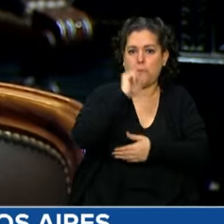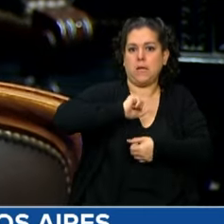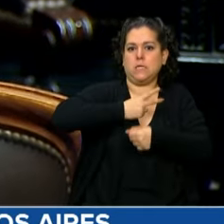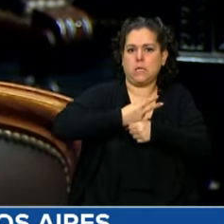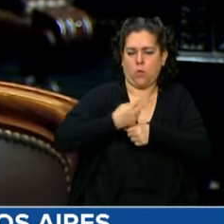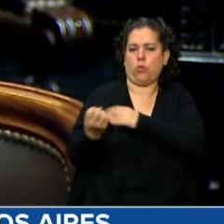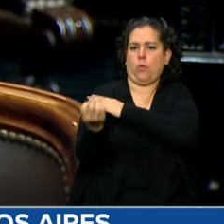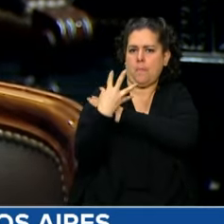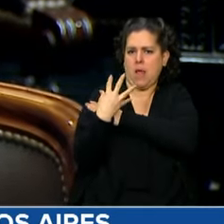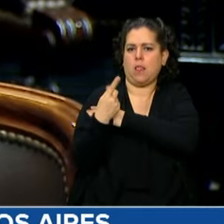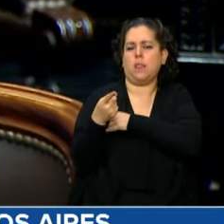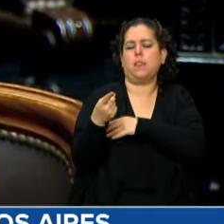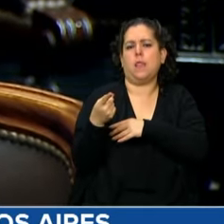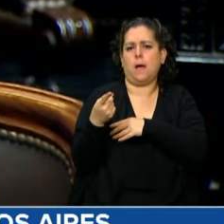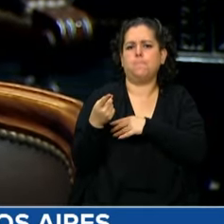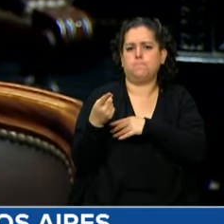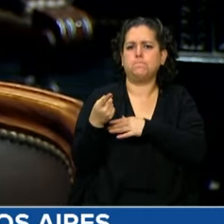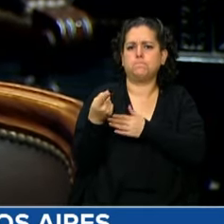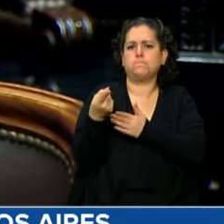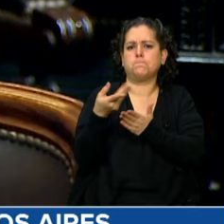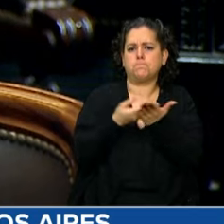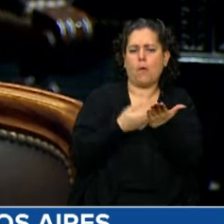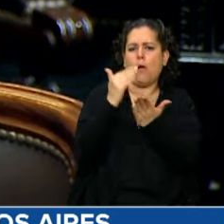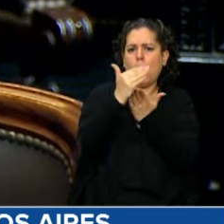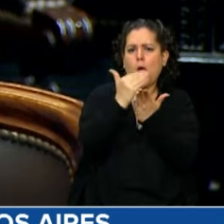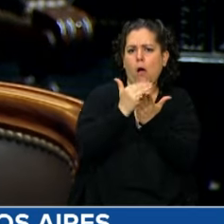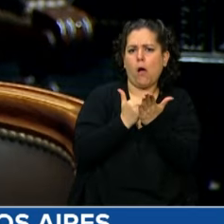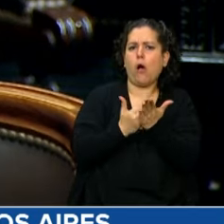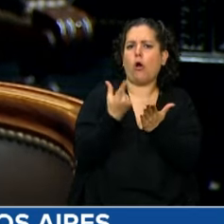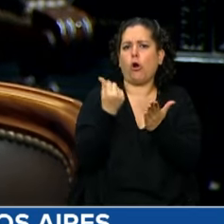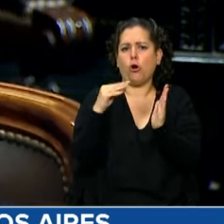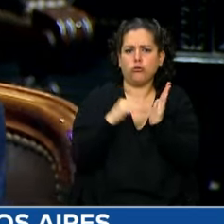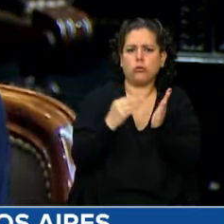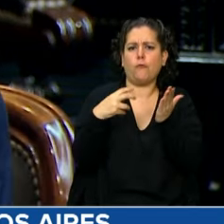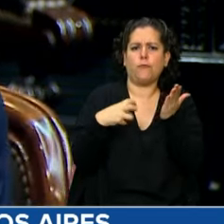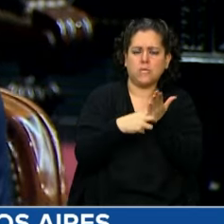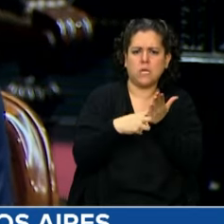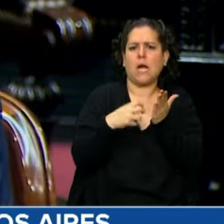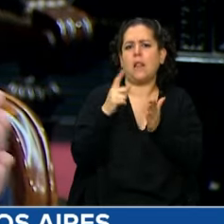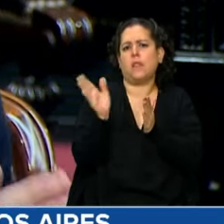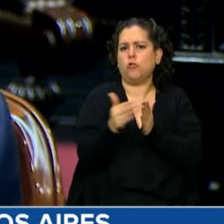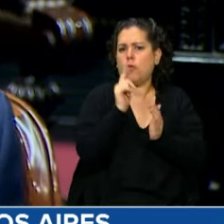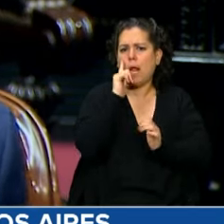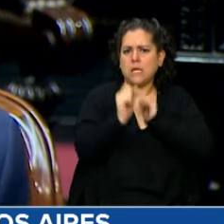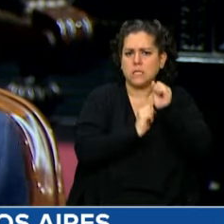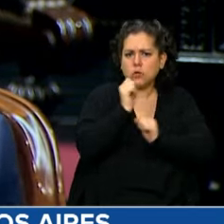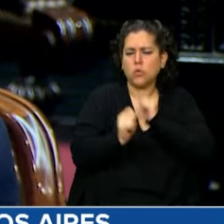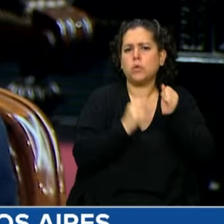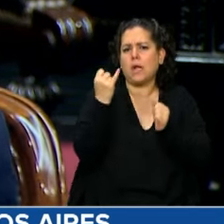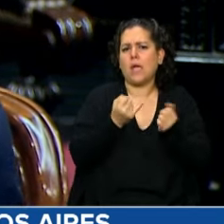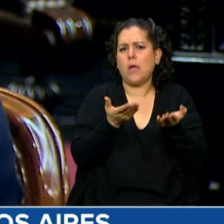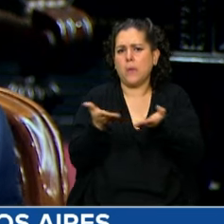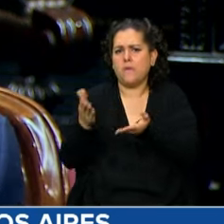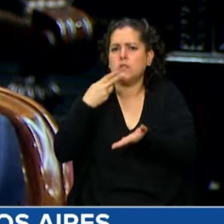vez nos manda una separata con todo el costo fiscal que tienen todas las Industrias que tienen algún beneficio